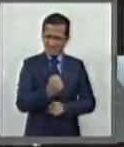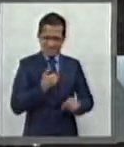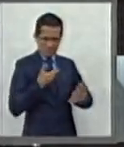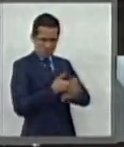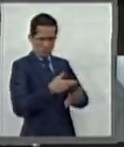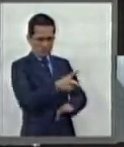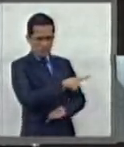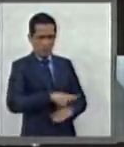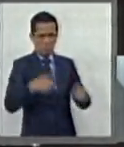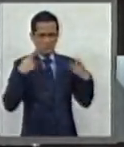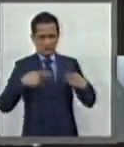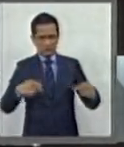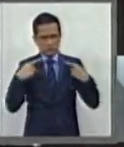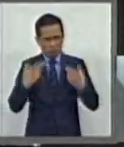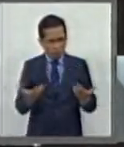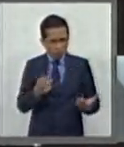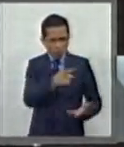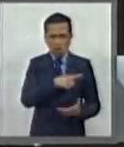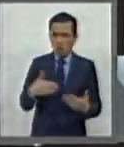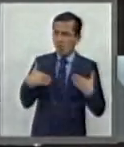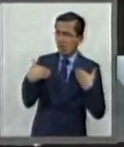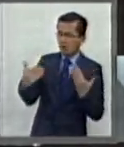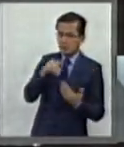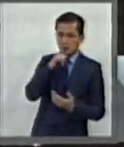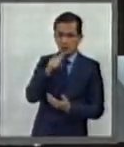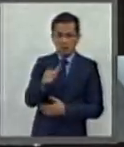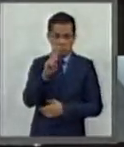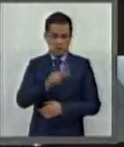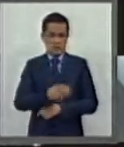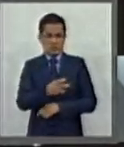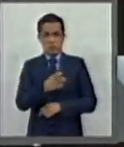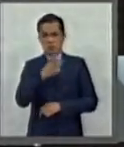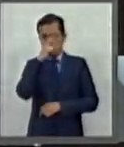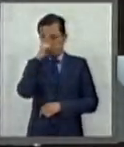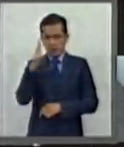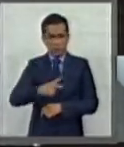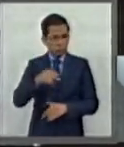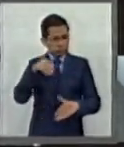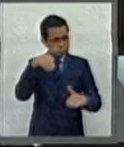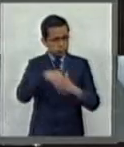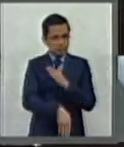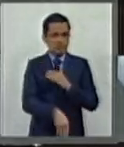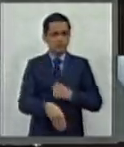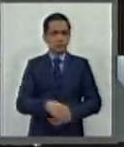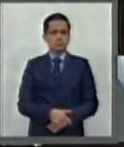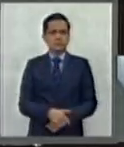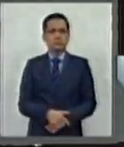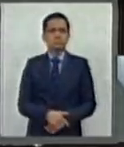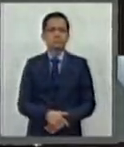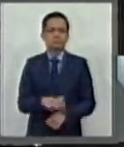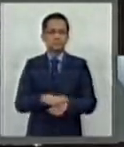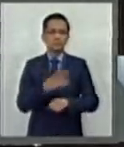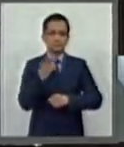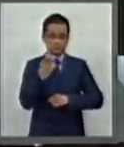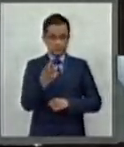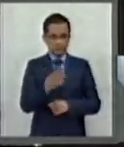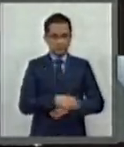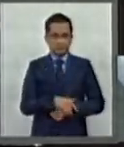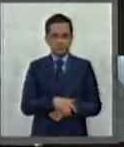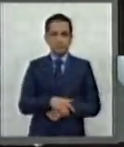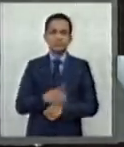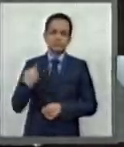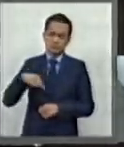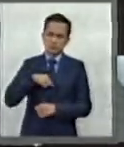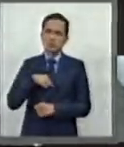lastimar la confianza que cada vez más se ve profundamente resquebrajada. Por todo ello, es